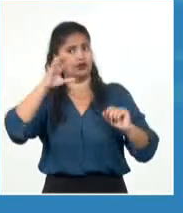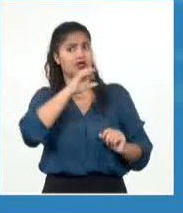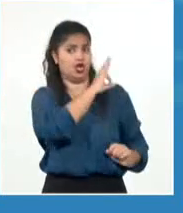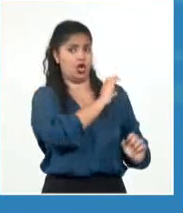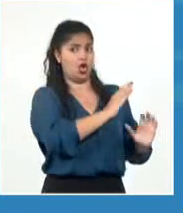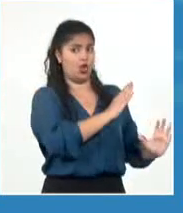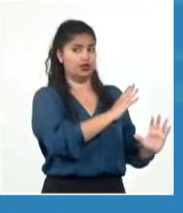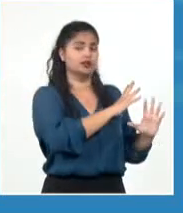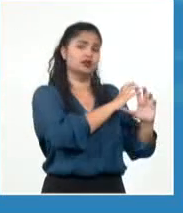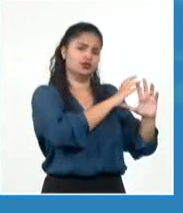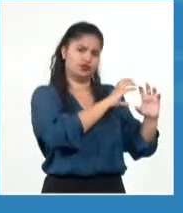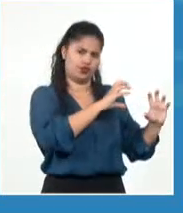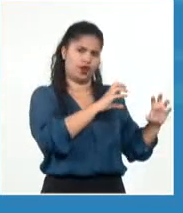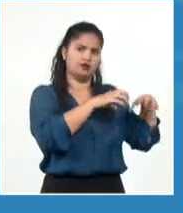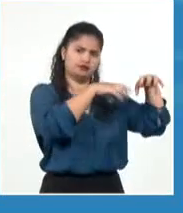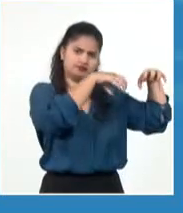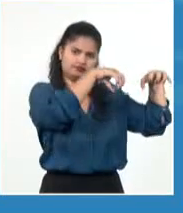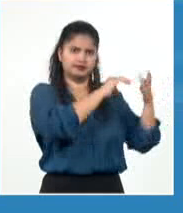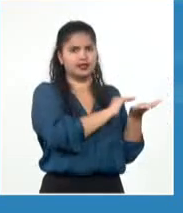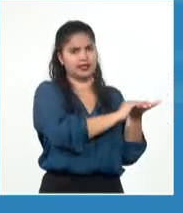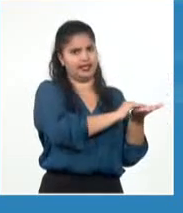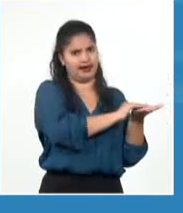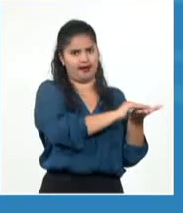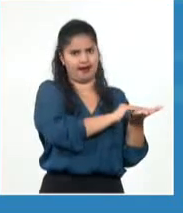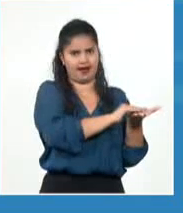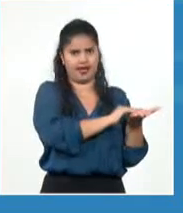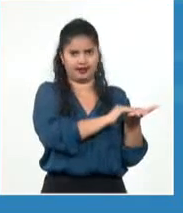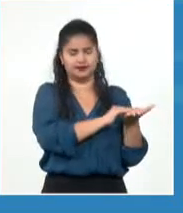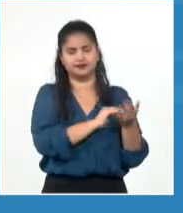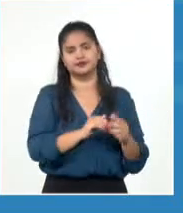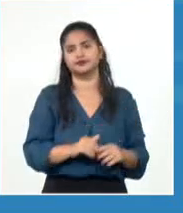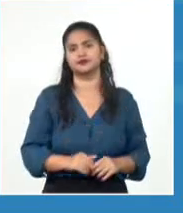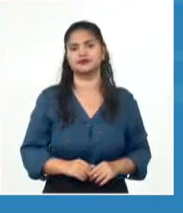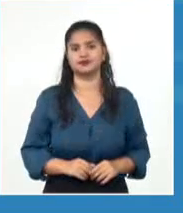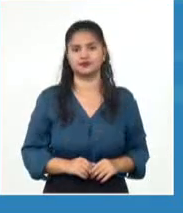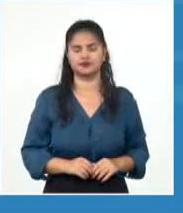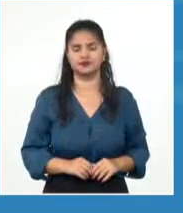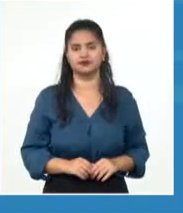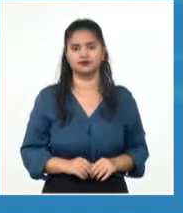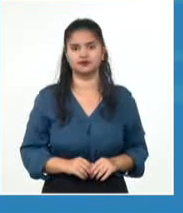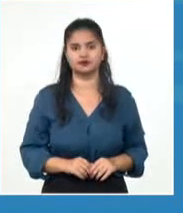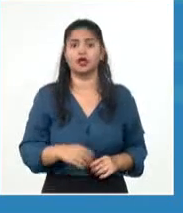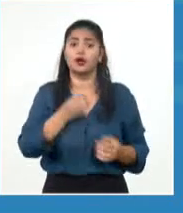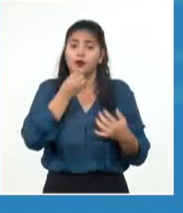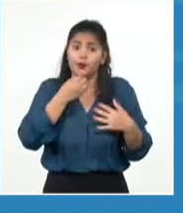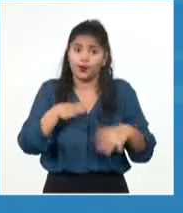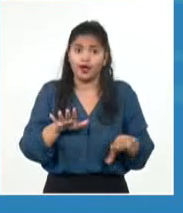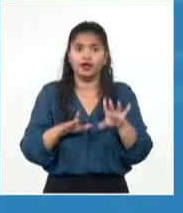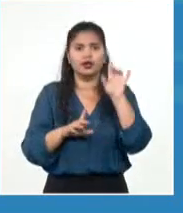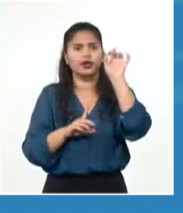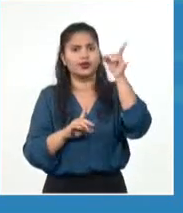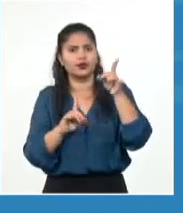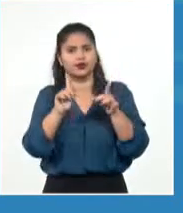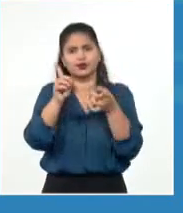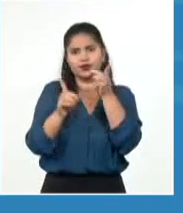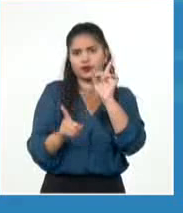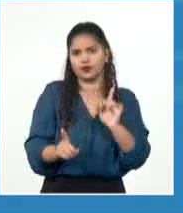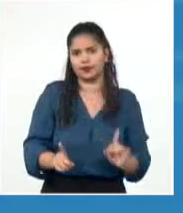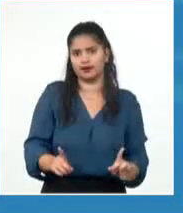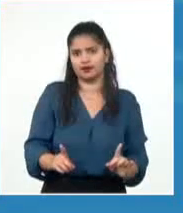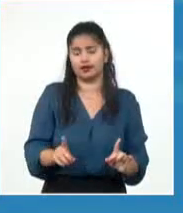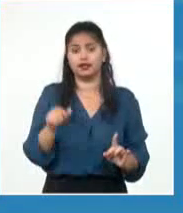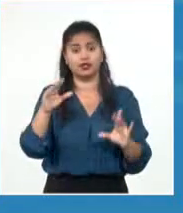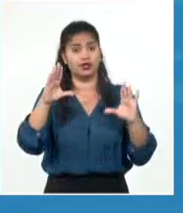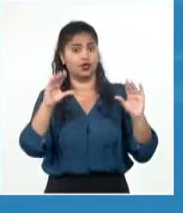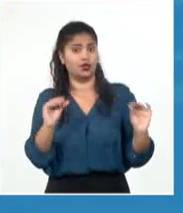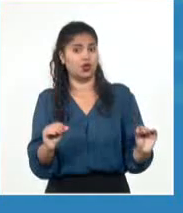con predominio de nublados con algunos chubascos y lluvias que serán numerosos en la región occidental con la posibilidad de algunas tormentas eléctricas. Durante la